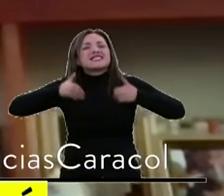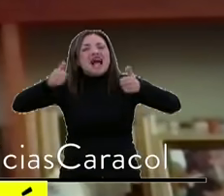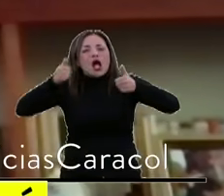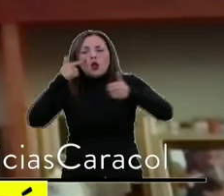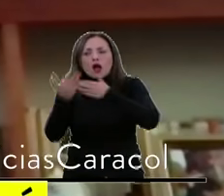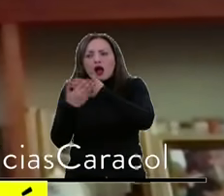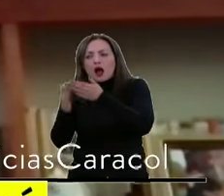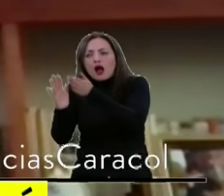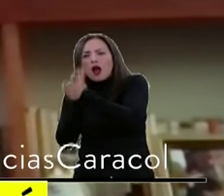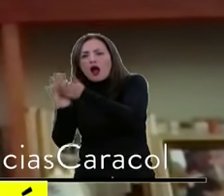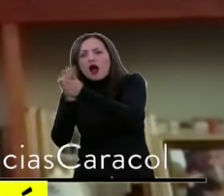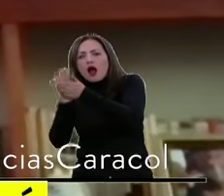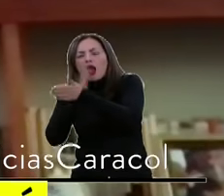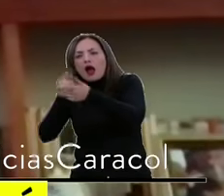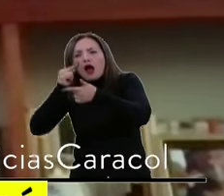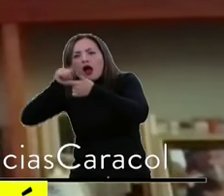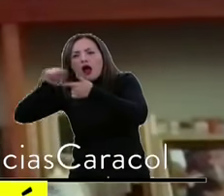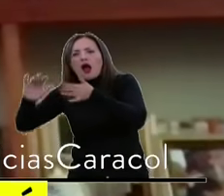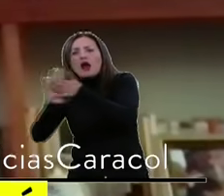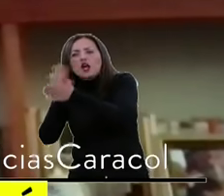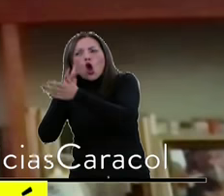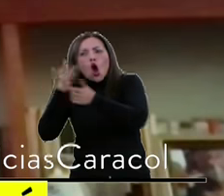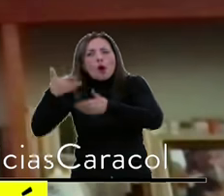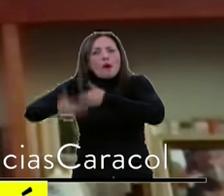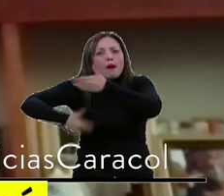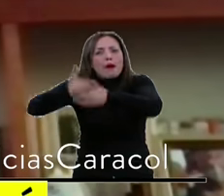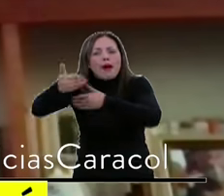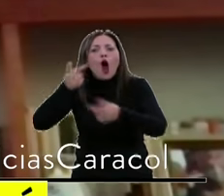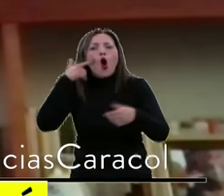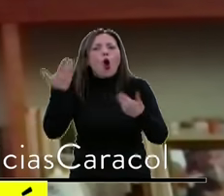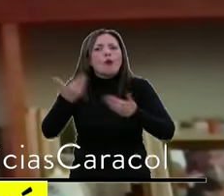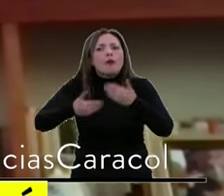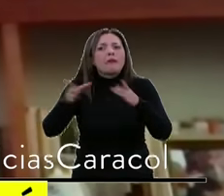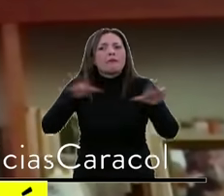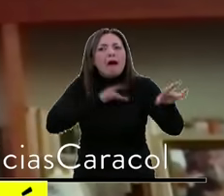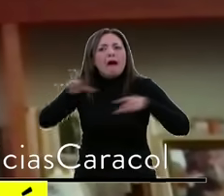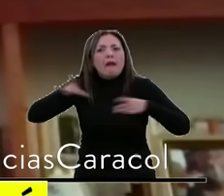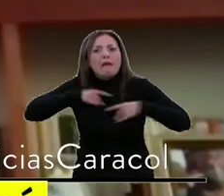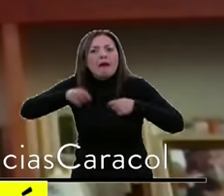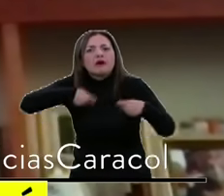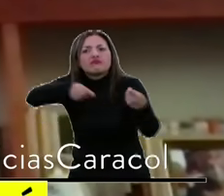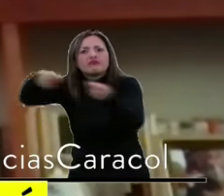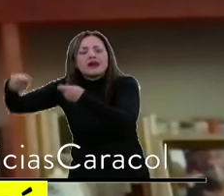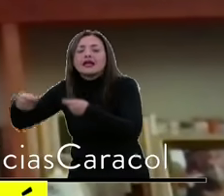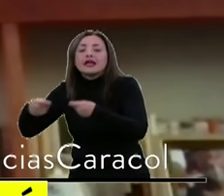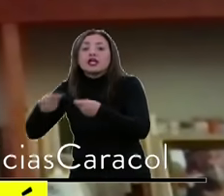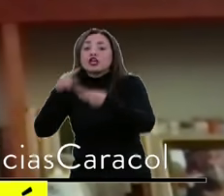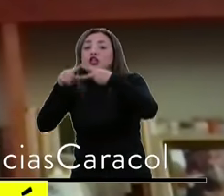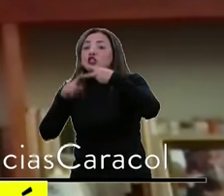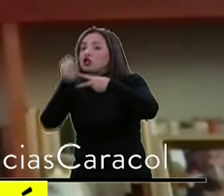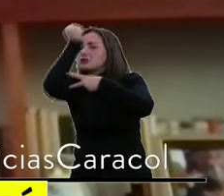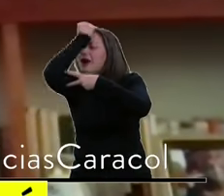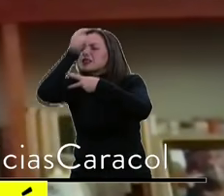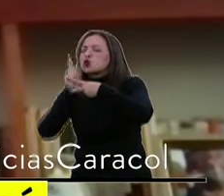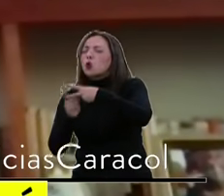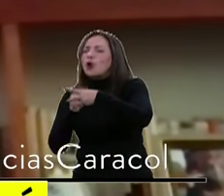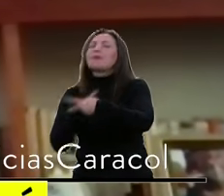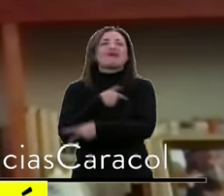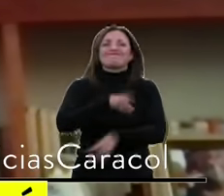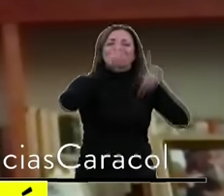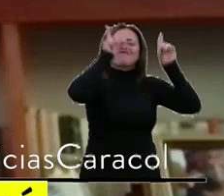ocupación de cuidados intensivos del ritmo de contagio y hay dos elementos que nos llevaron a tomar extensión las ucis de